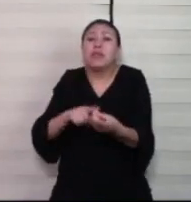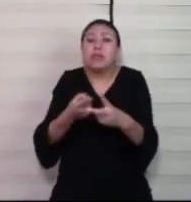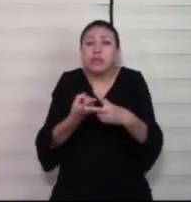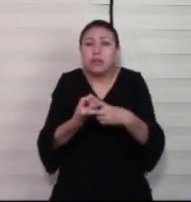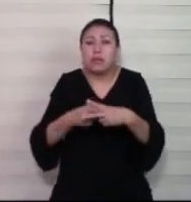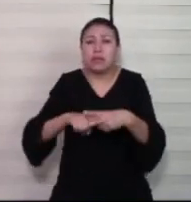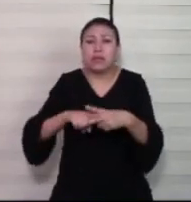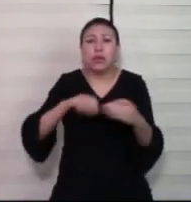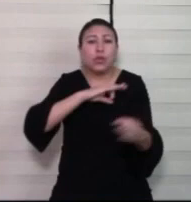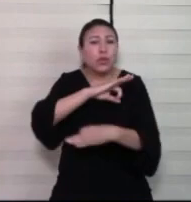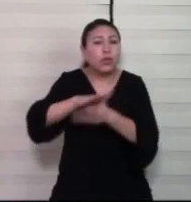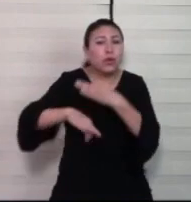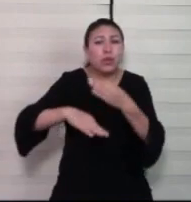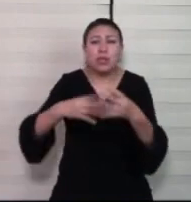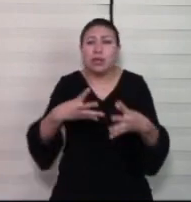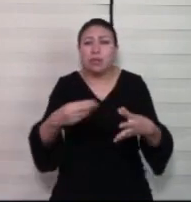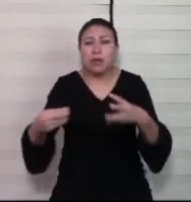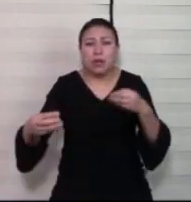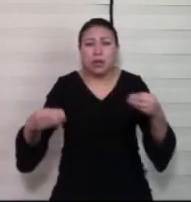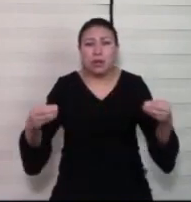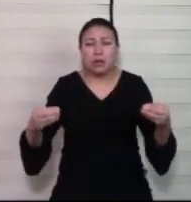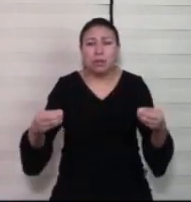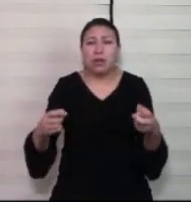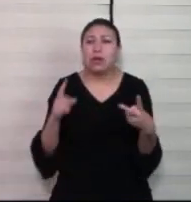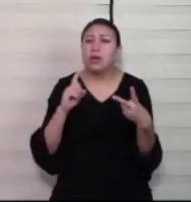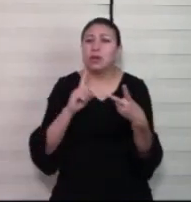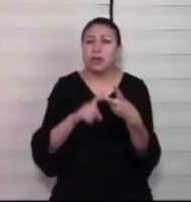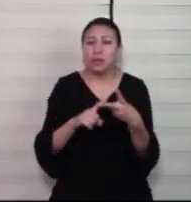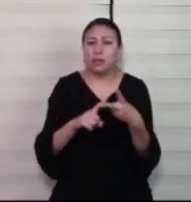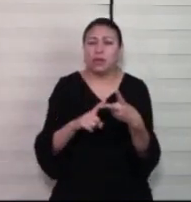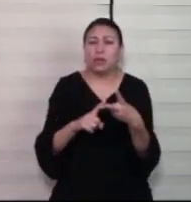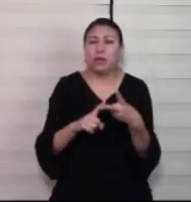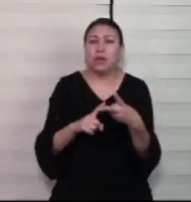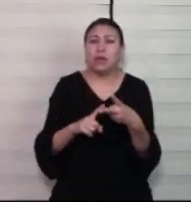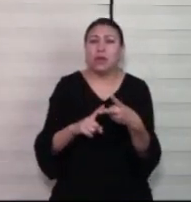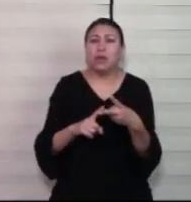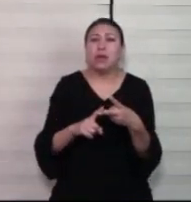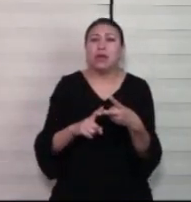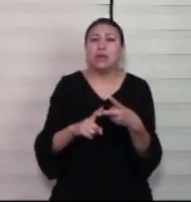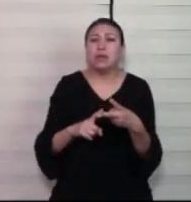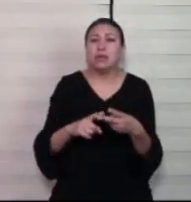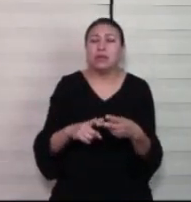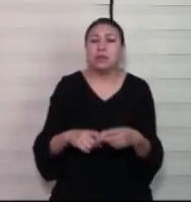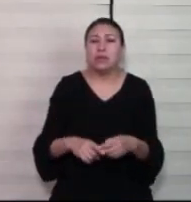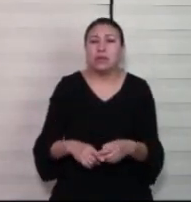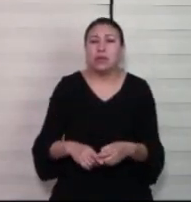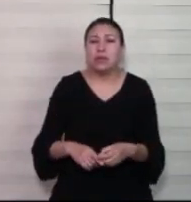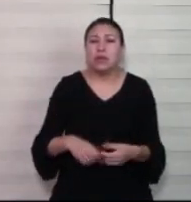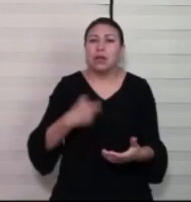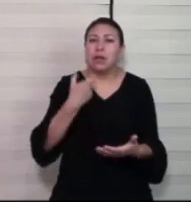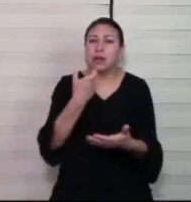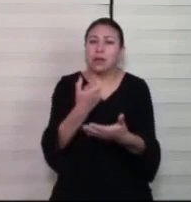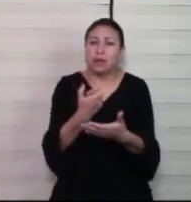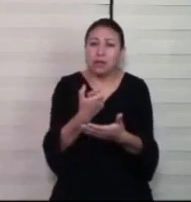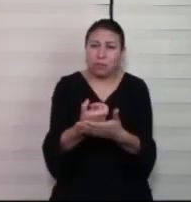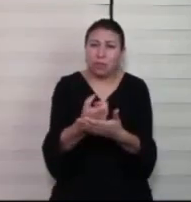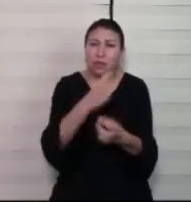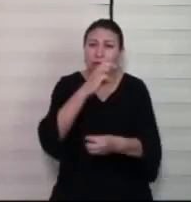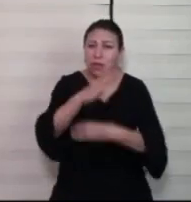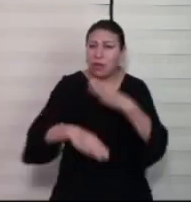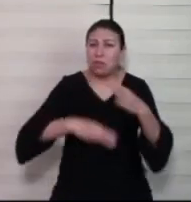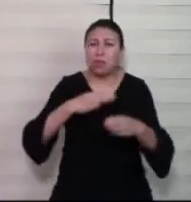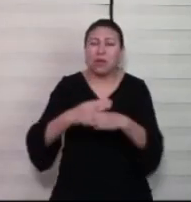Bueno, la segunda razón o la segunda causa, la economía mundial